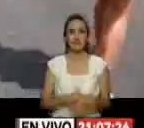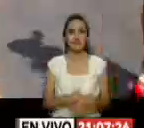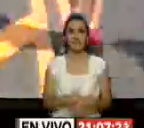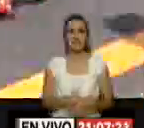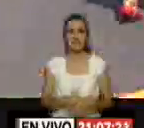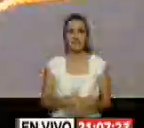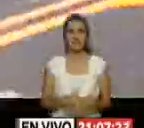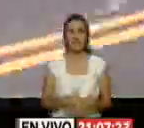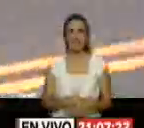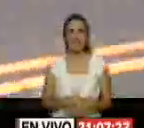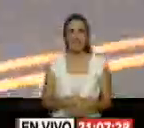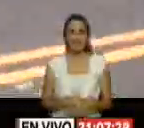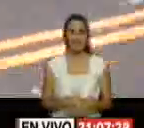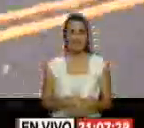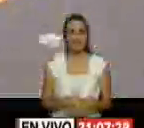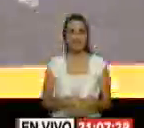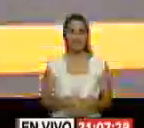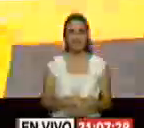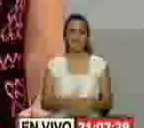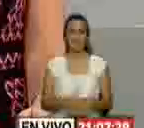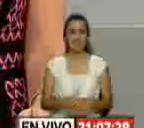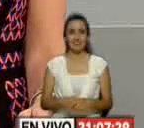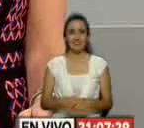Christian Johnson, Condición Migrante.